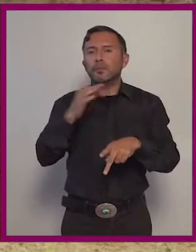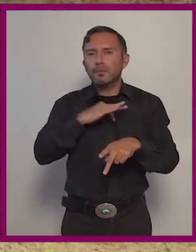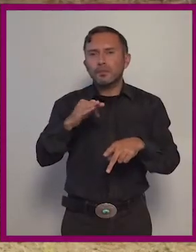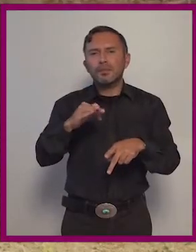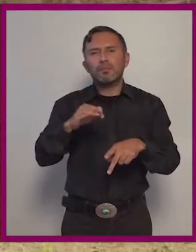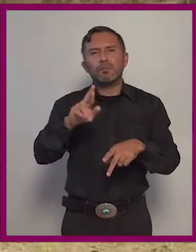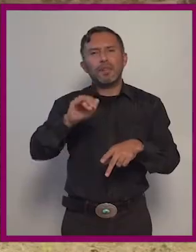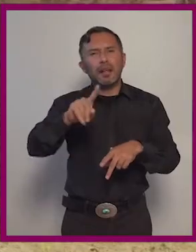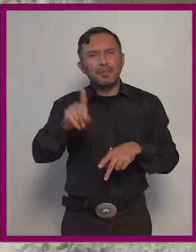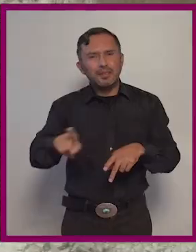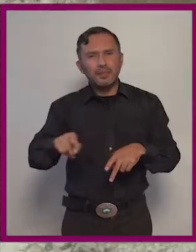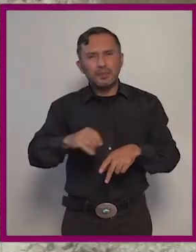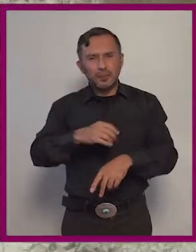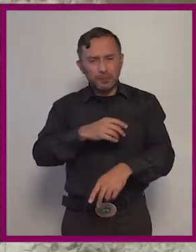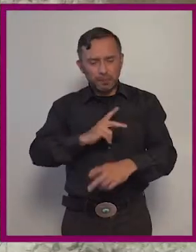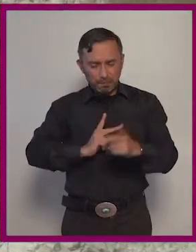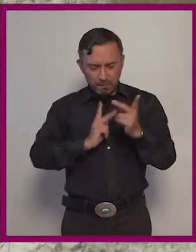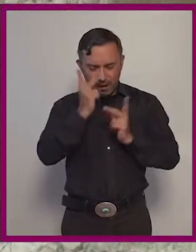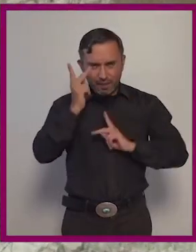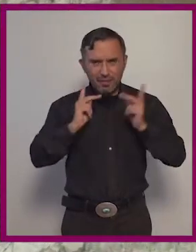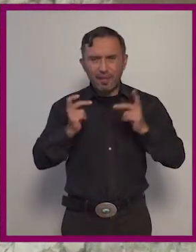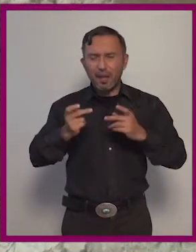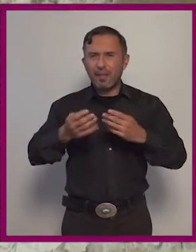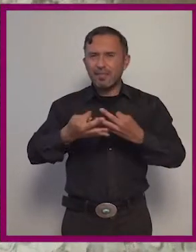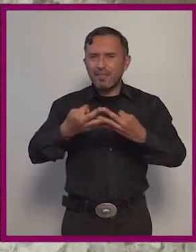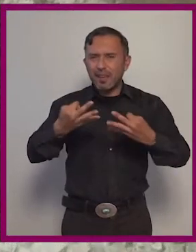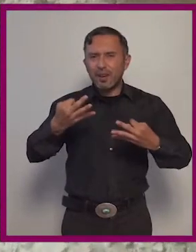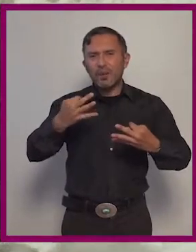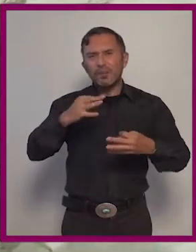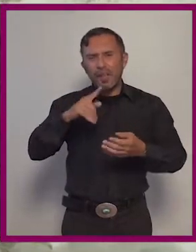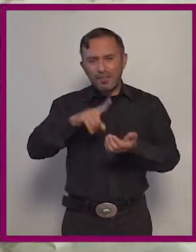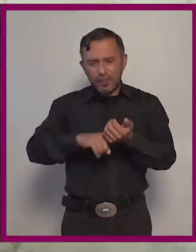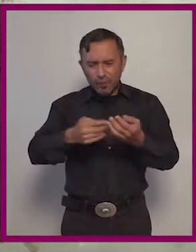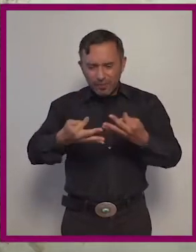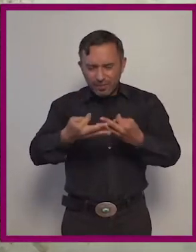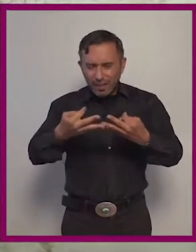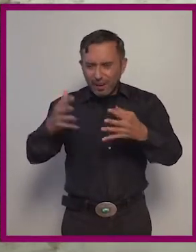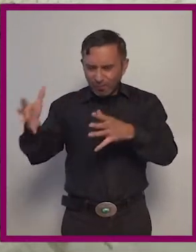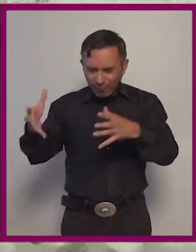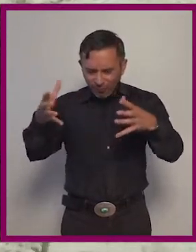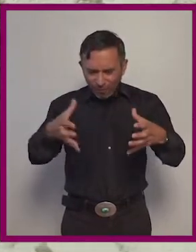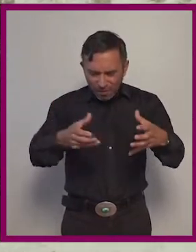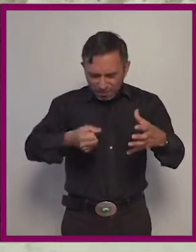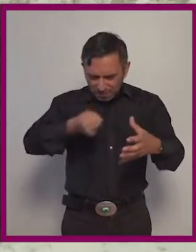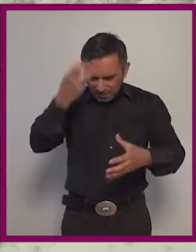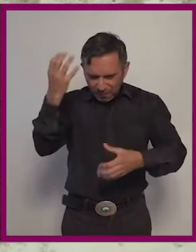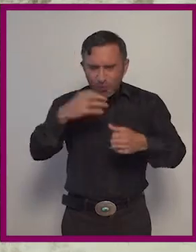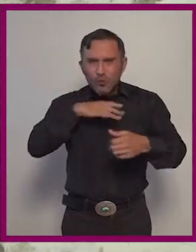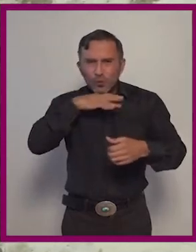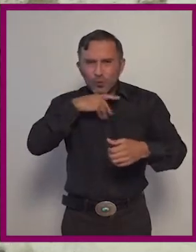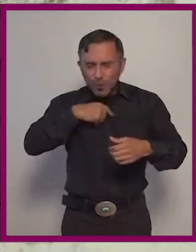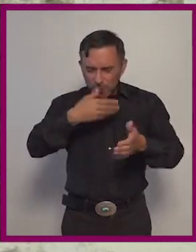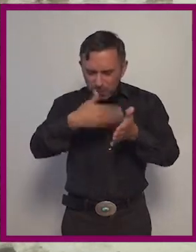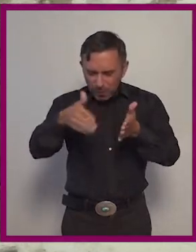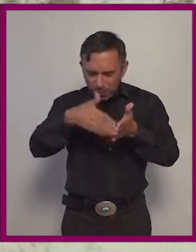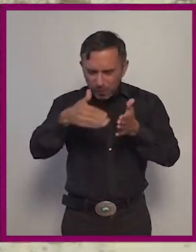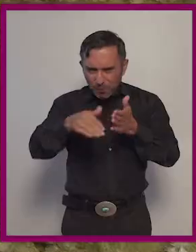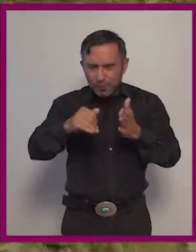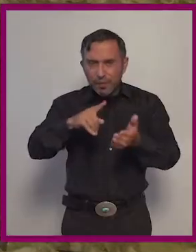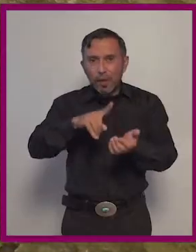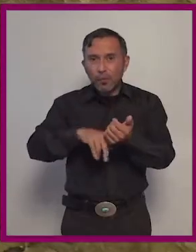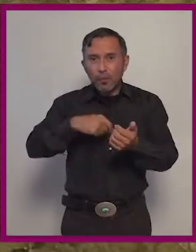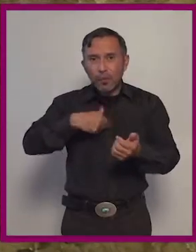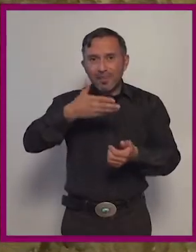las piedras, todas las impurezas que traía el material, pero en ese entonces yo no razonaba que si era de